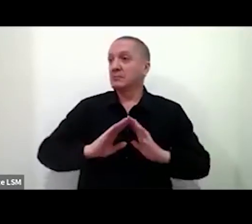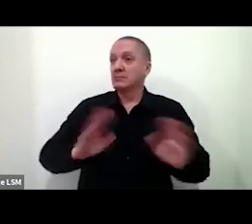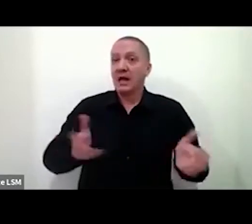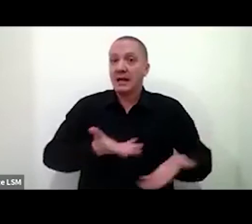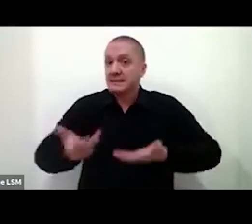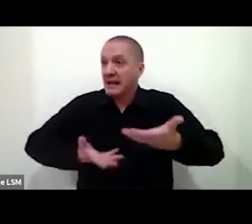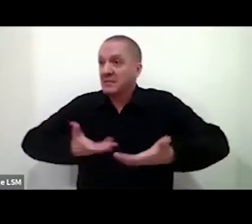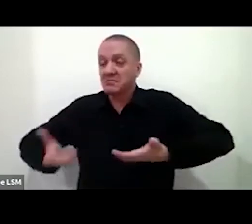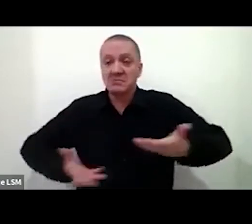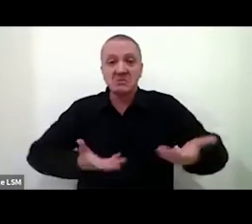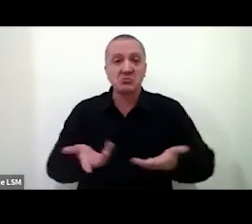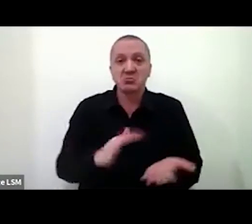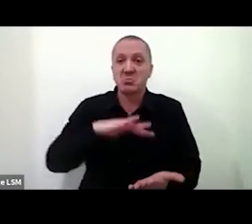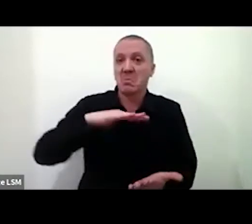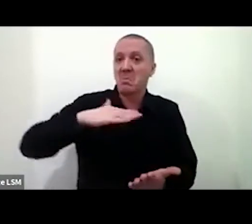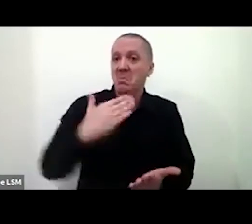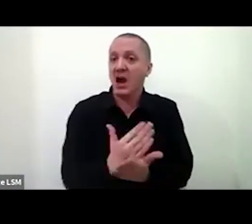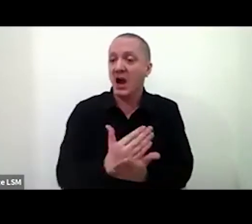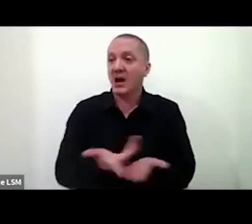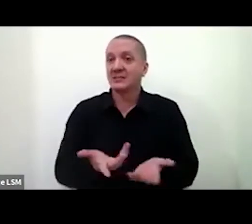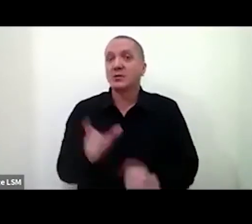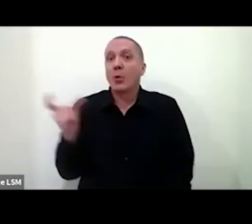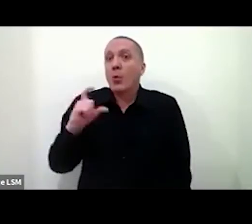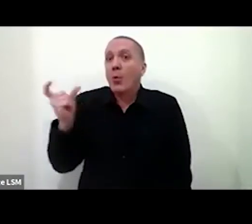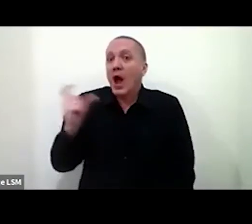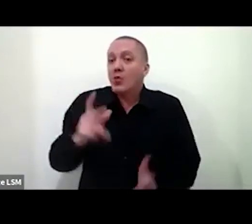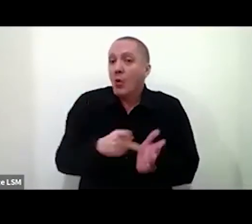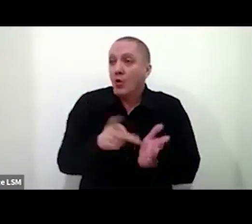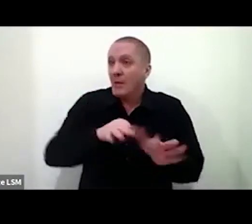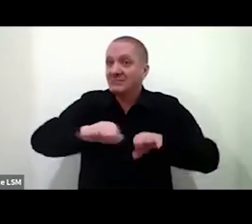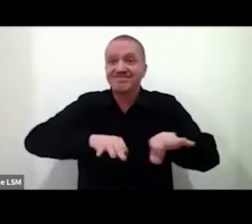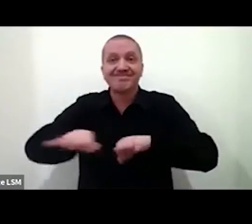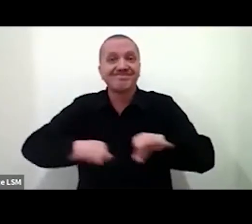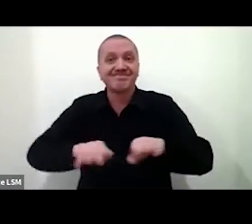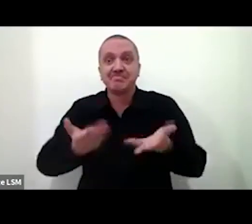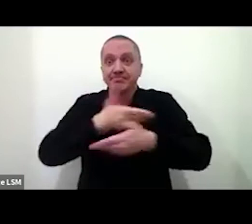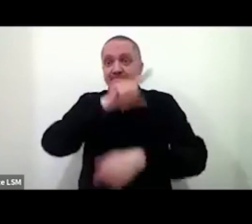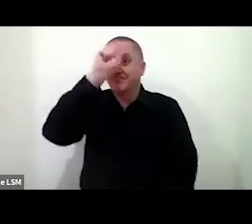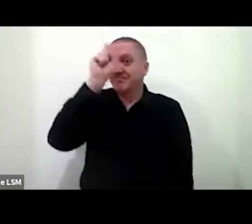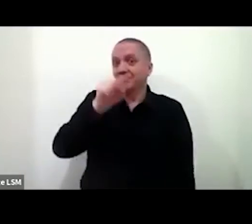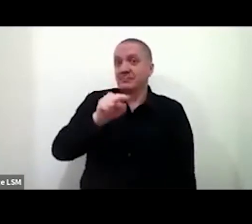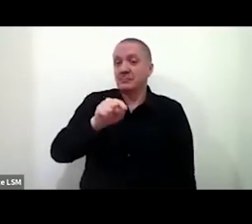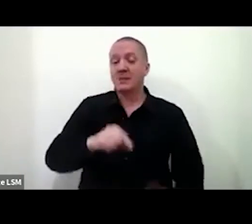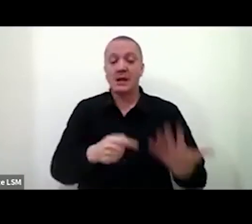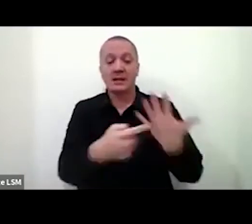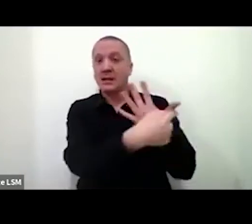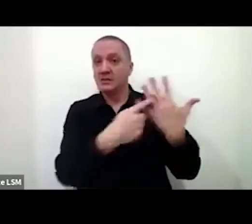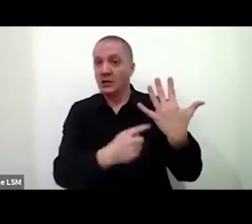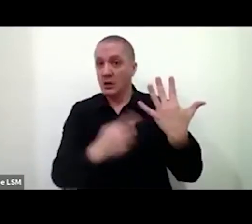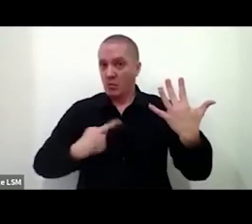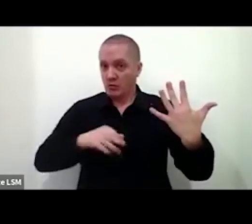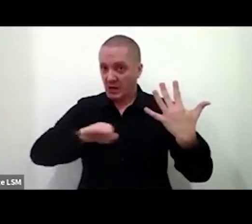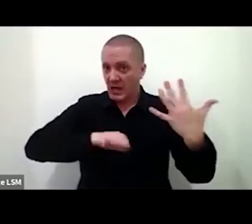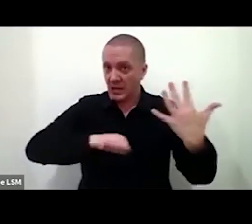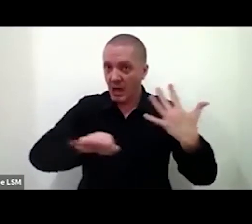disciplinas, recreativas, deportes, que no somos agentes del Estado, se nos suspendió toda actividad, volvimos a estar